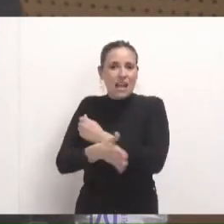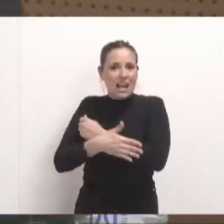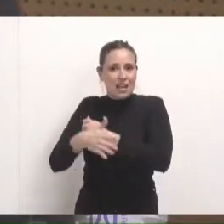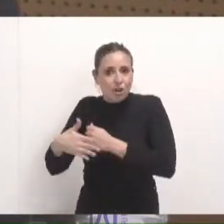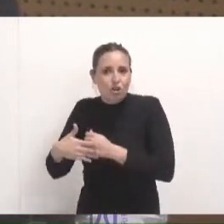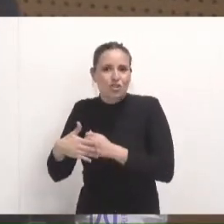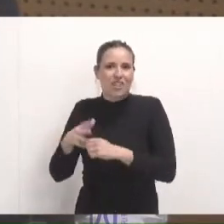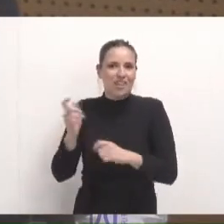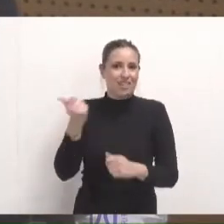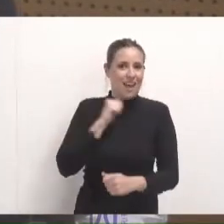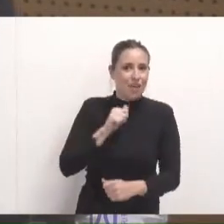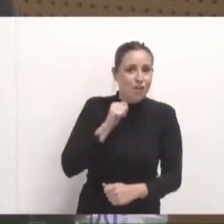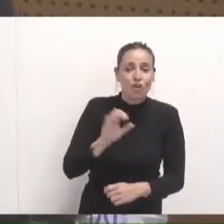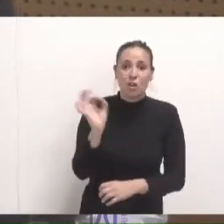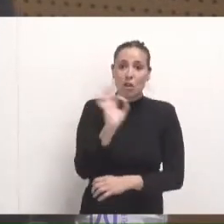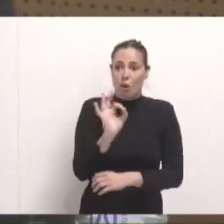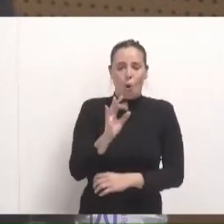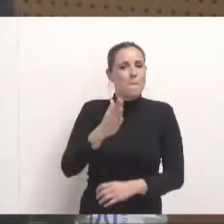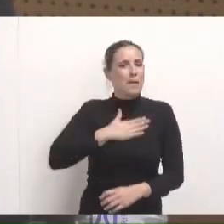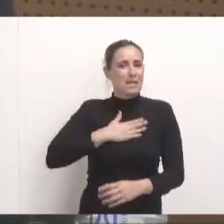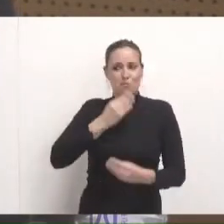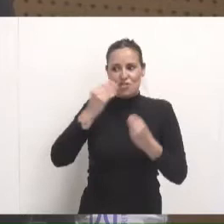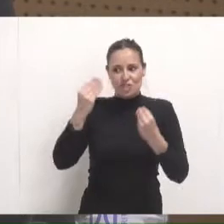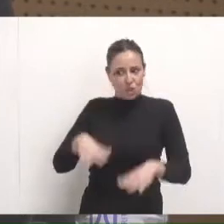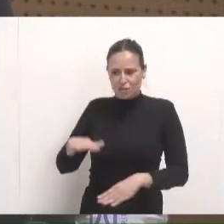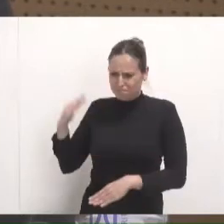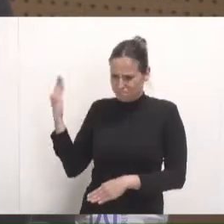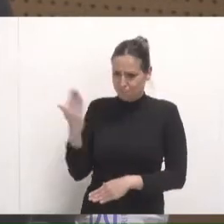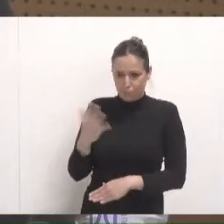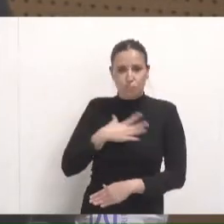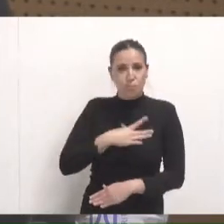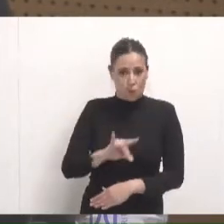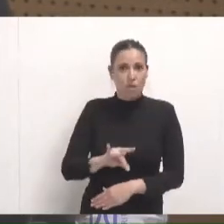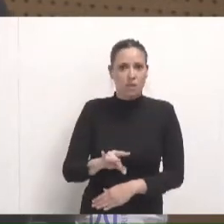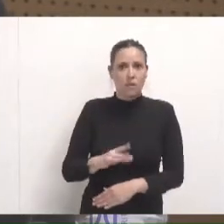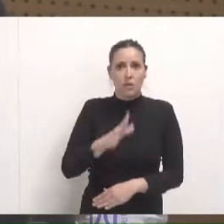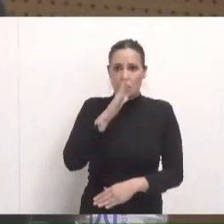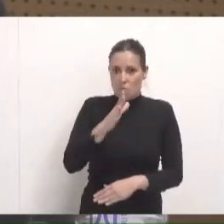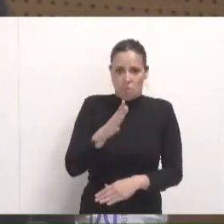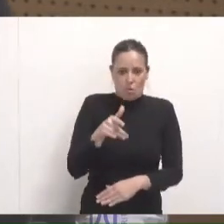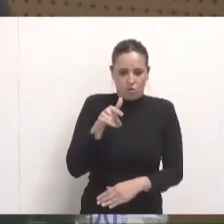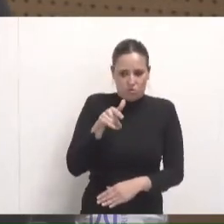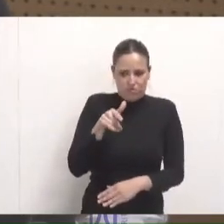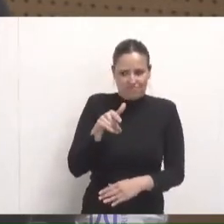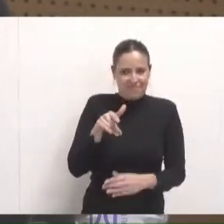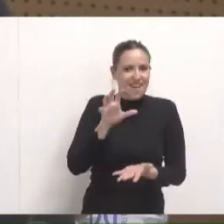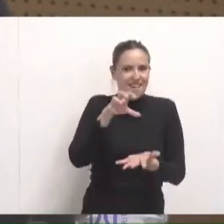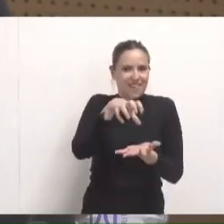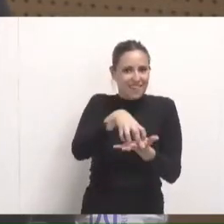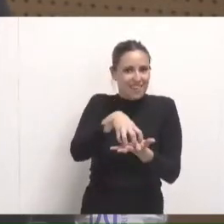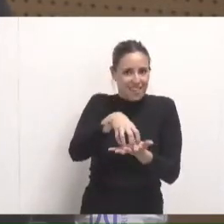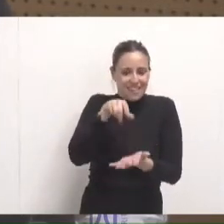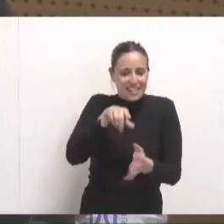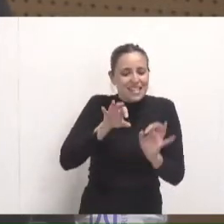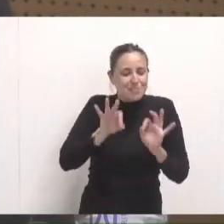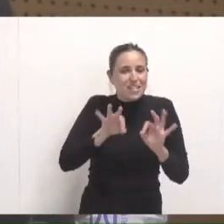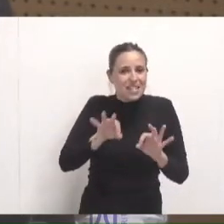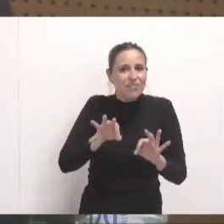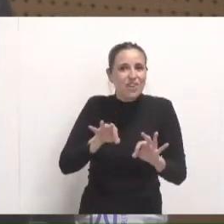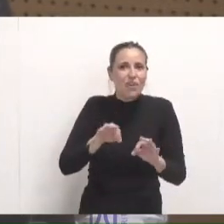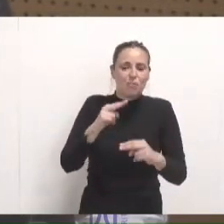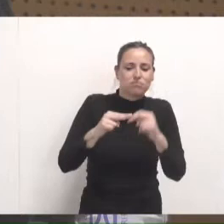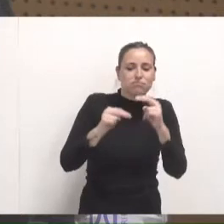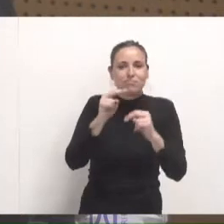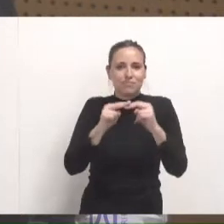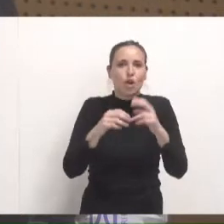Tacoronte, hasta el patrimonio histórico, que como todo el mundo sabe, pues una parte importante de sus elementos constituyentes son la madera, ¿no? Y no